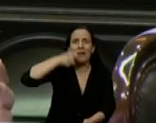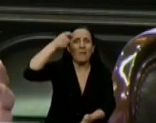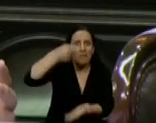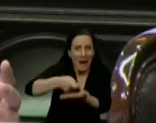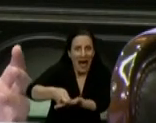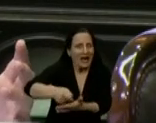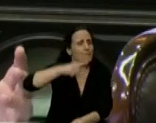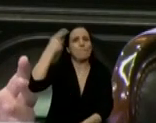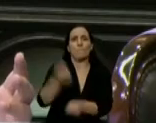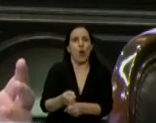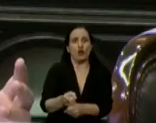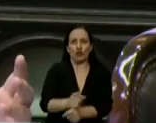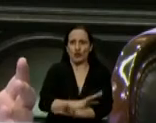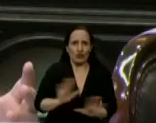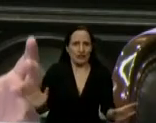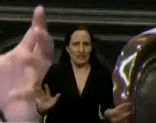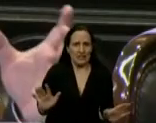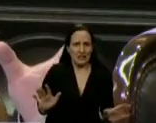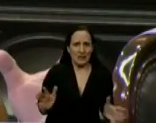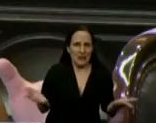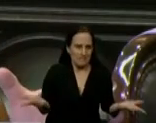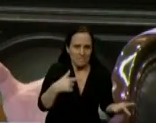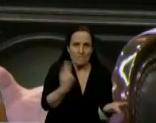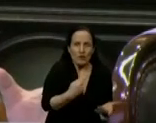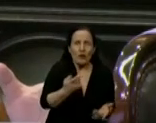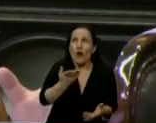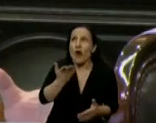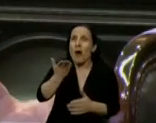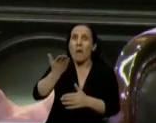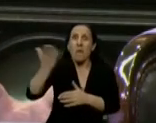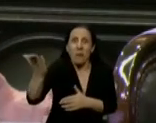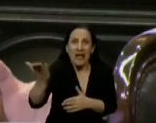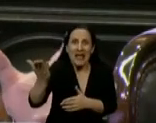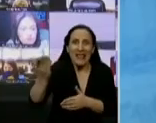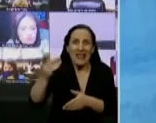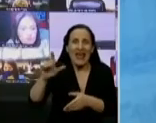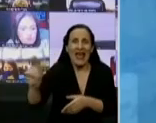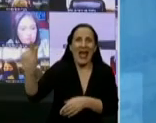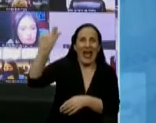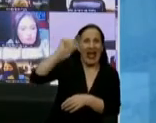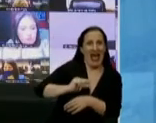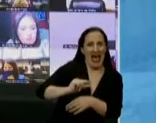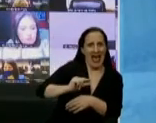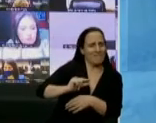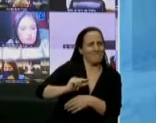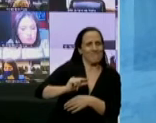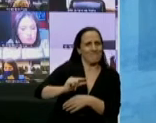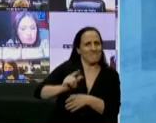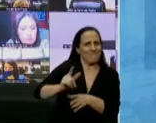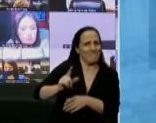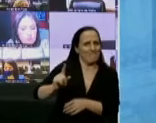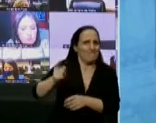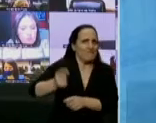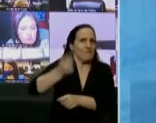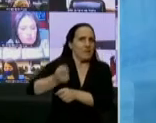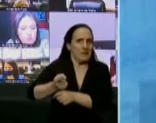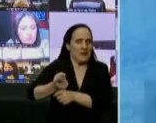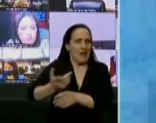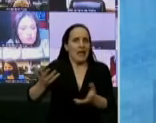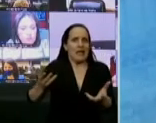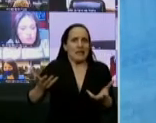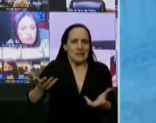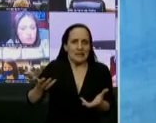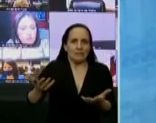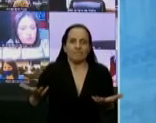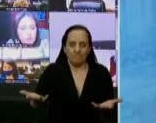tratando esto que nos estás hablando, pero es importante que, digamos, no es una ley entera. La ley está bien y hay que cumplirla, por supuesto,